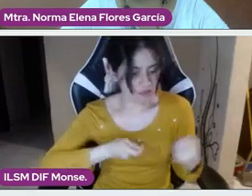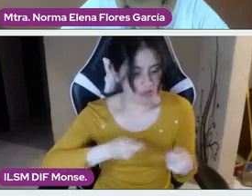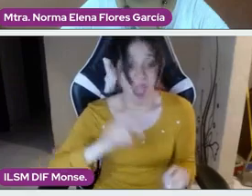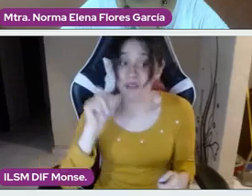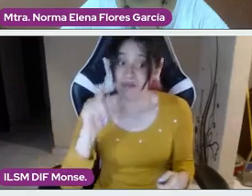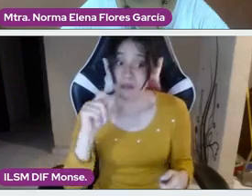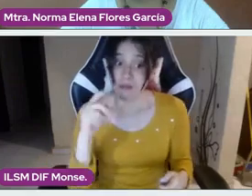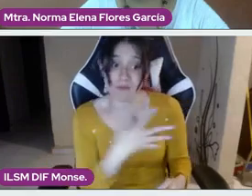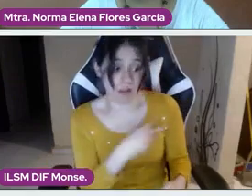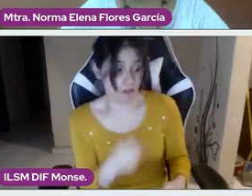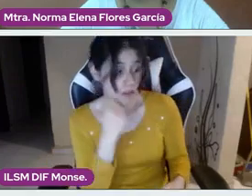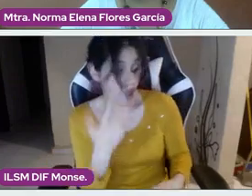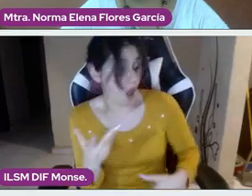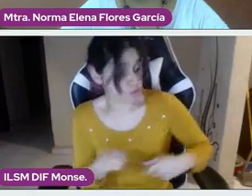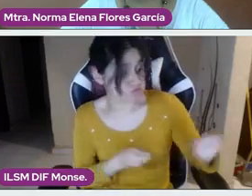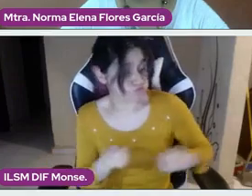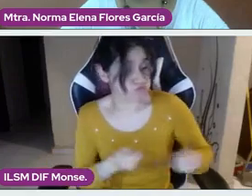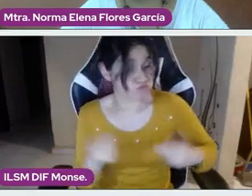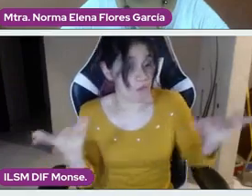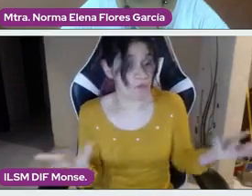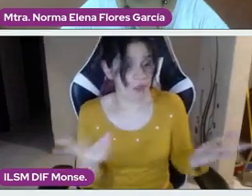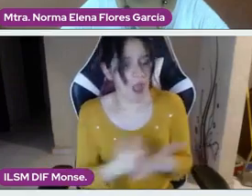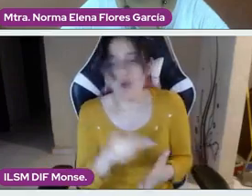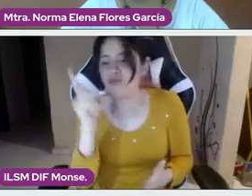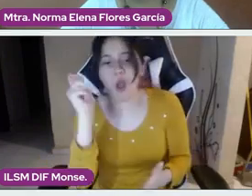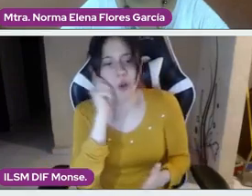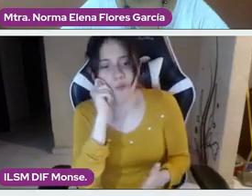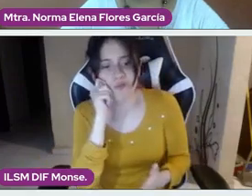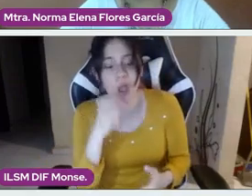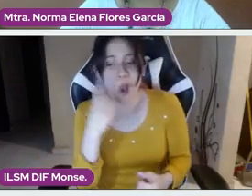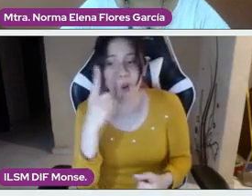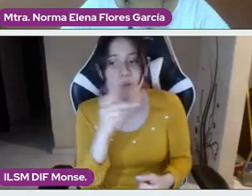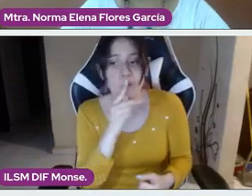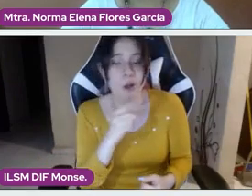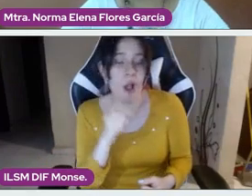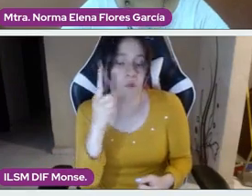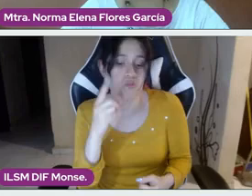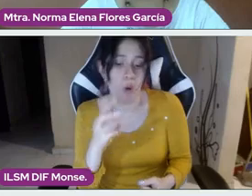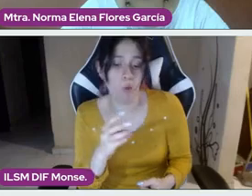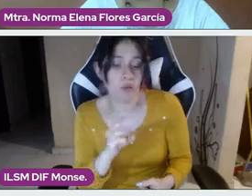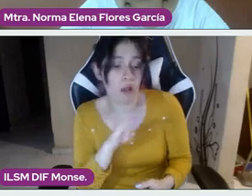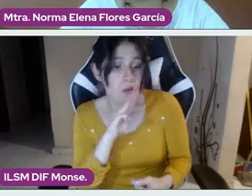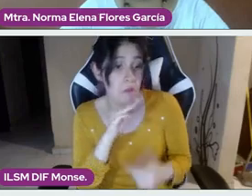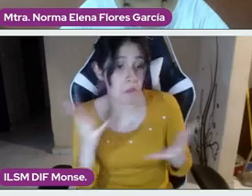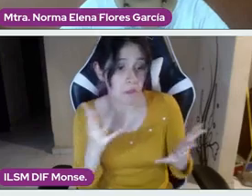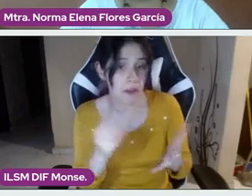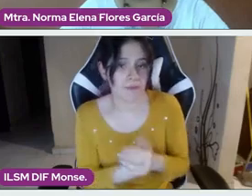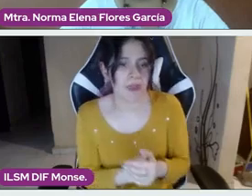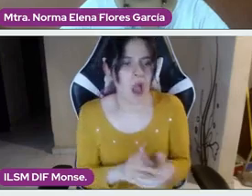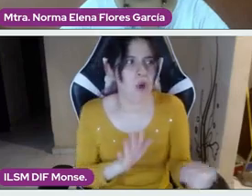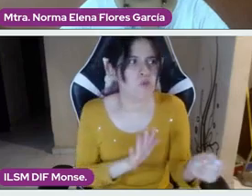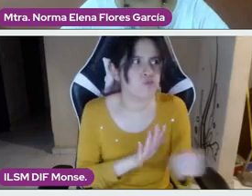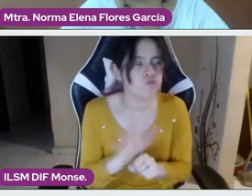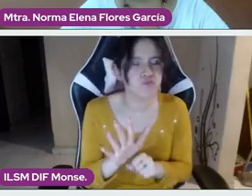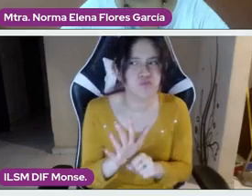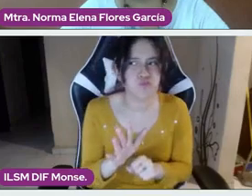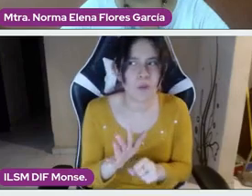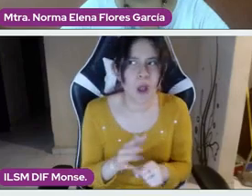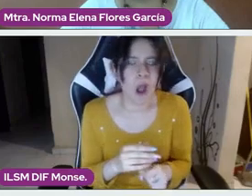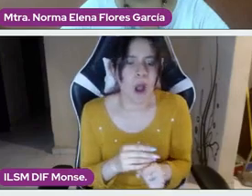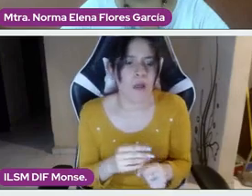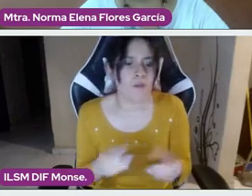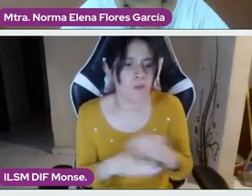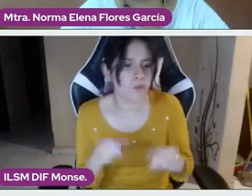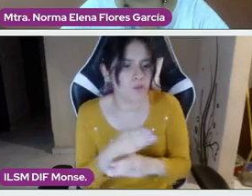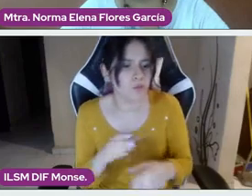choque, independientes si son monoparentales o no. Entonces, aquí la estrategia es, ok, hay que conocer al hijo, hay que conocer a la